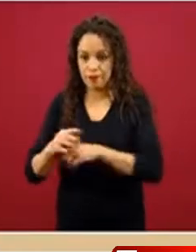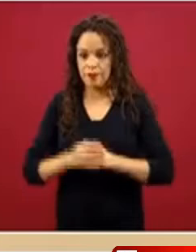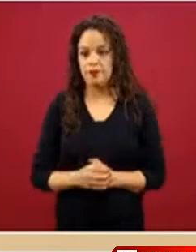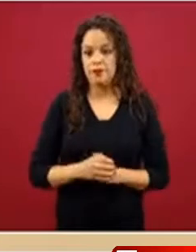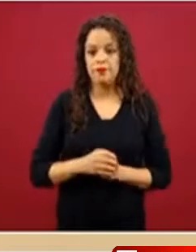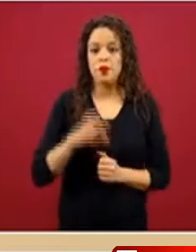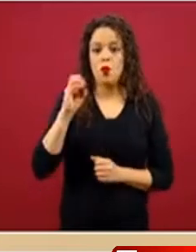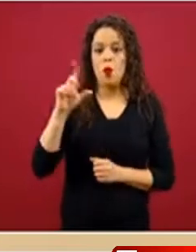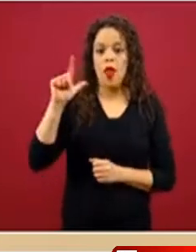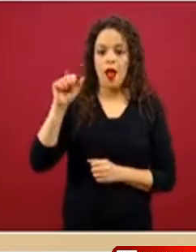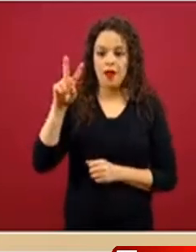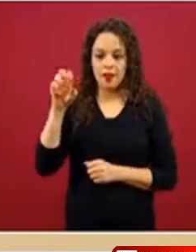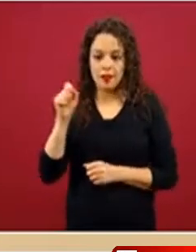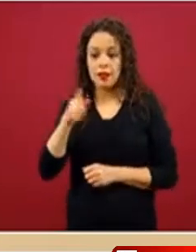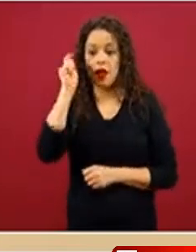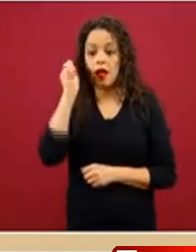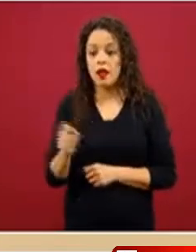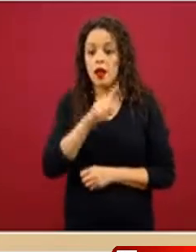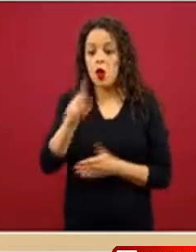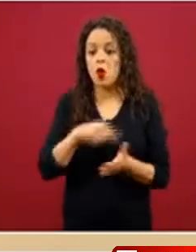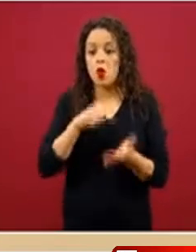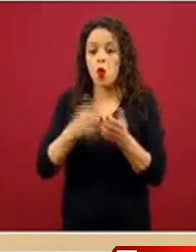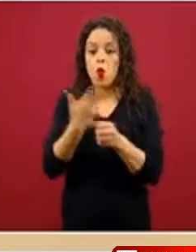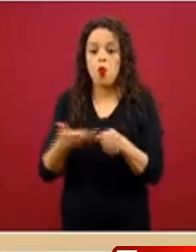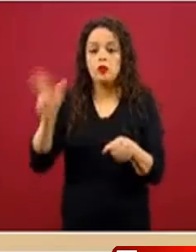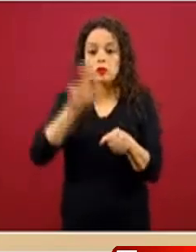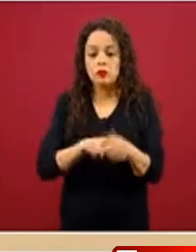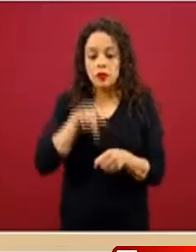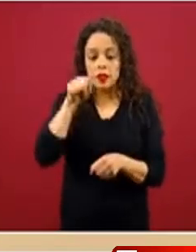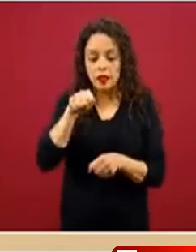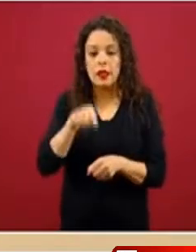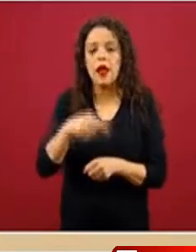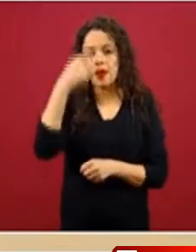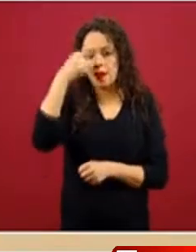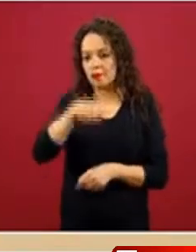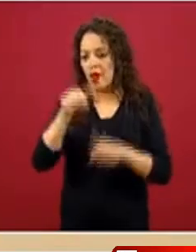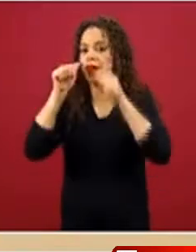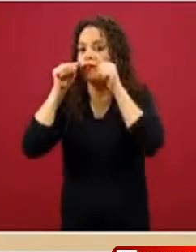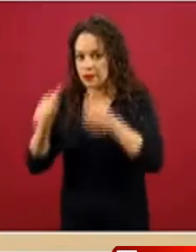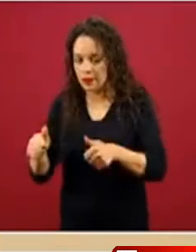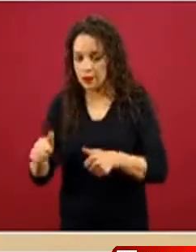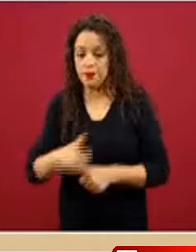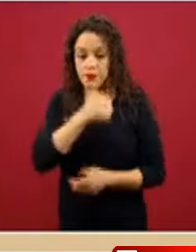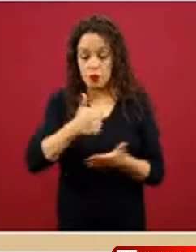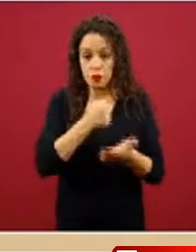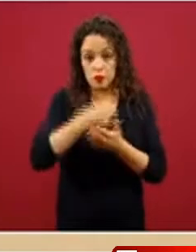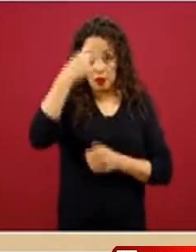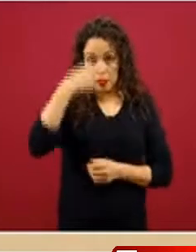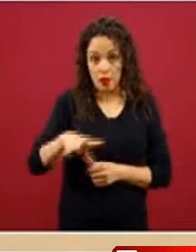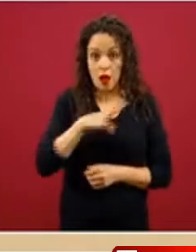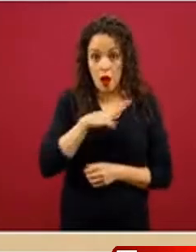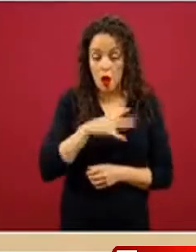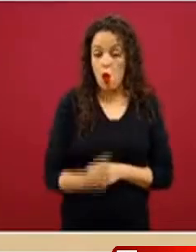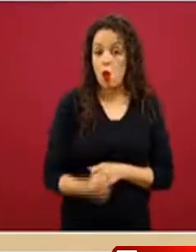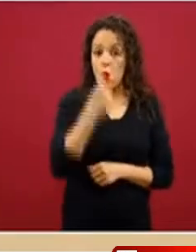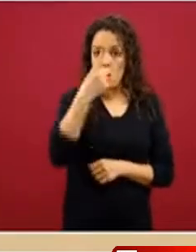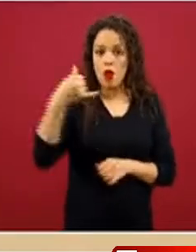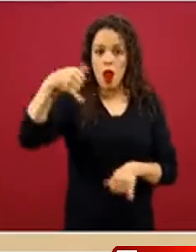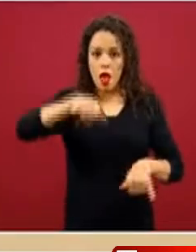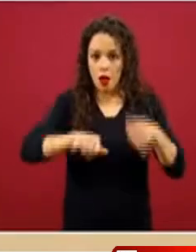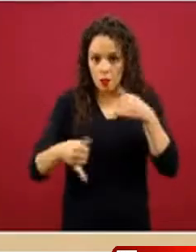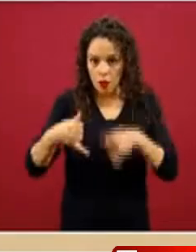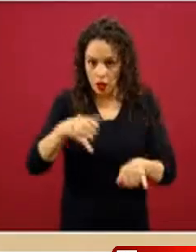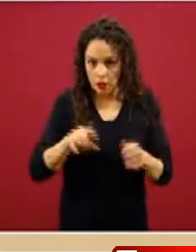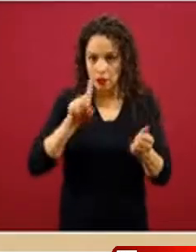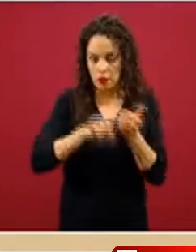los principales hospitales de concentración, de referencia, y la Ciudad de México tiene un laboratorio metropolitano que